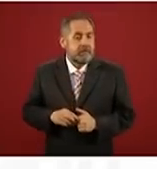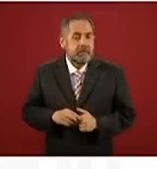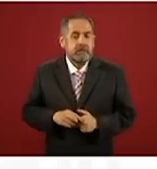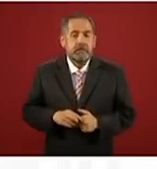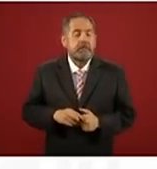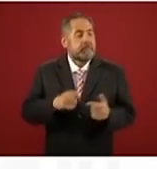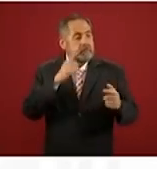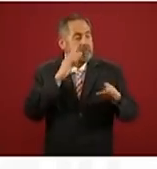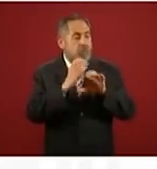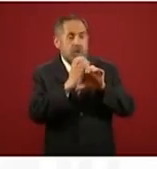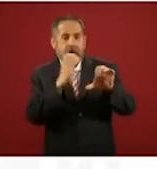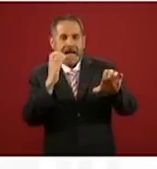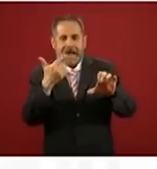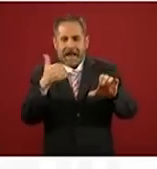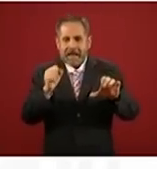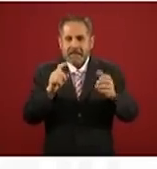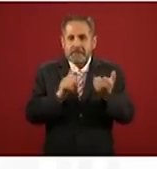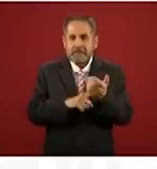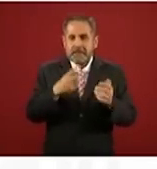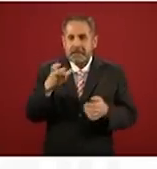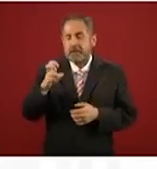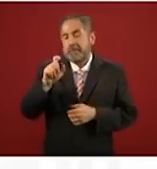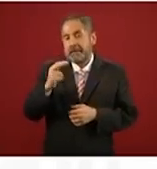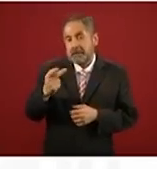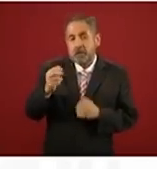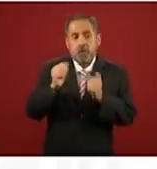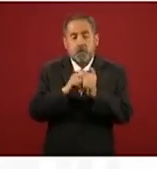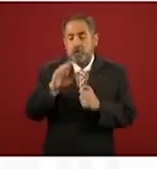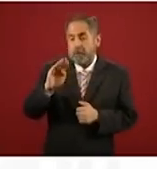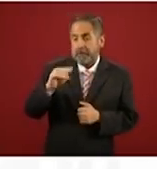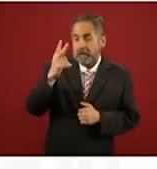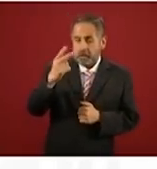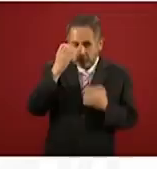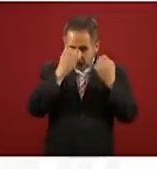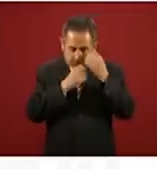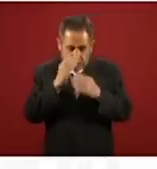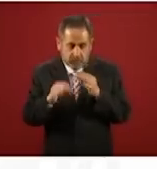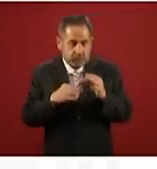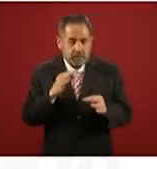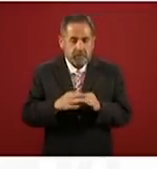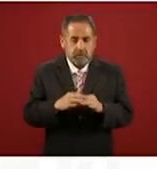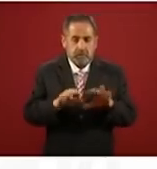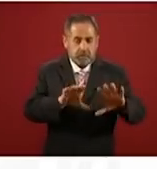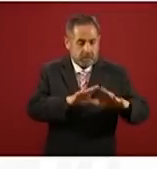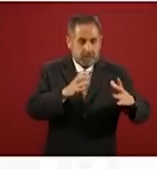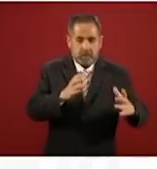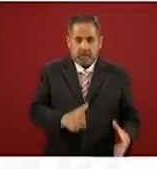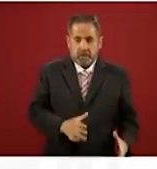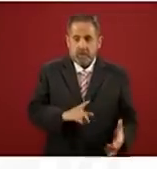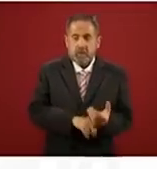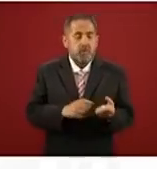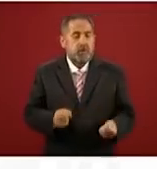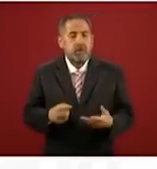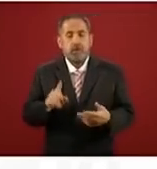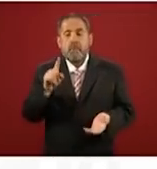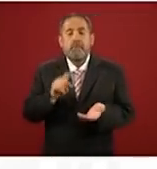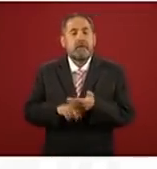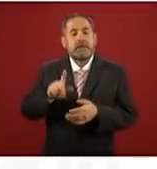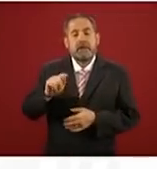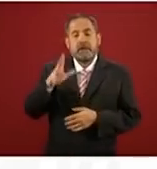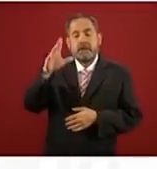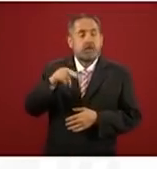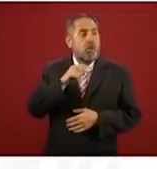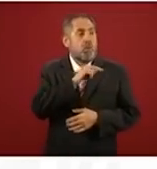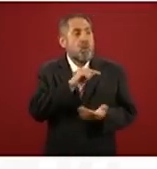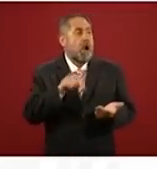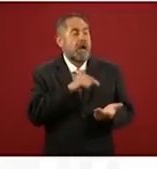verificados 1.385 con 92 verificados cilindros que verificamos mil 75 lotes